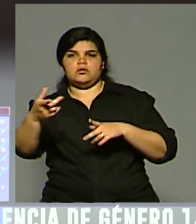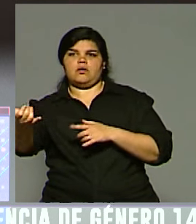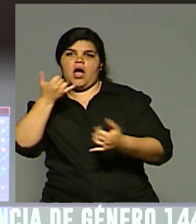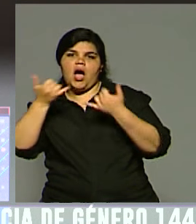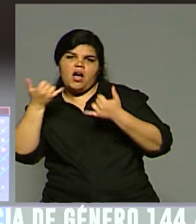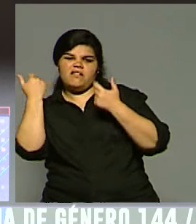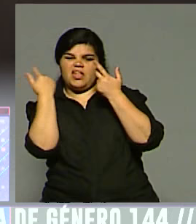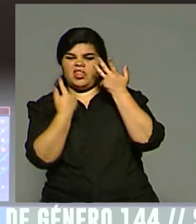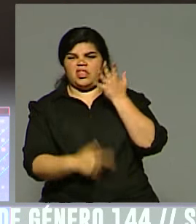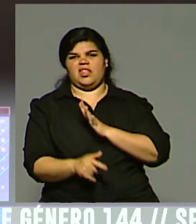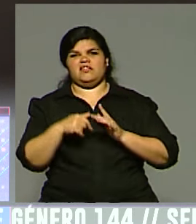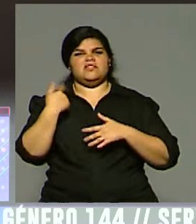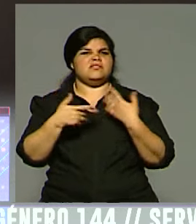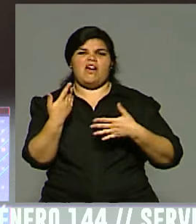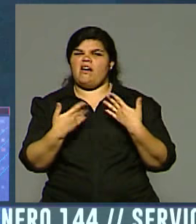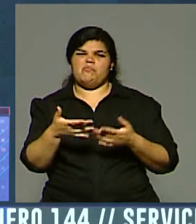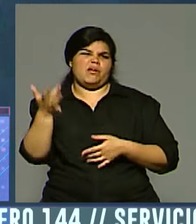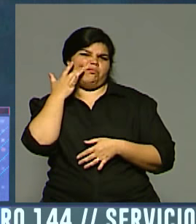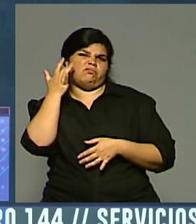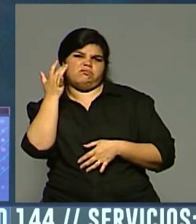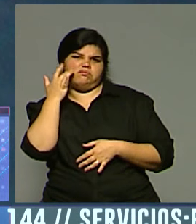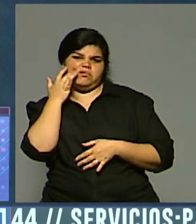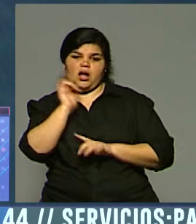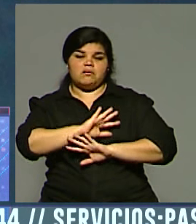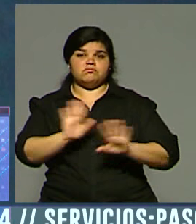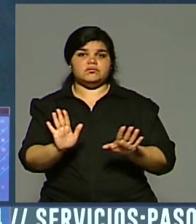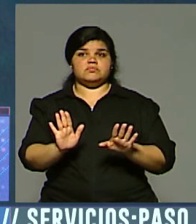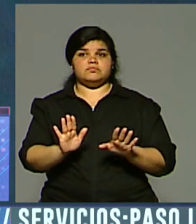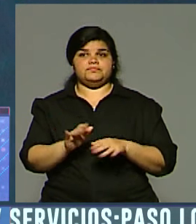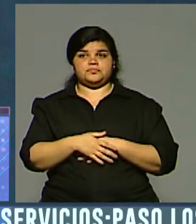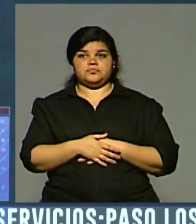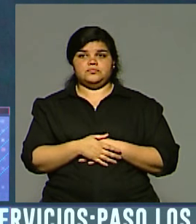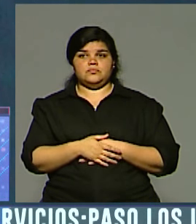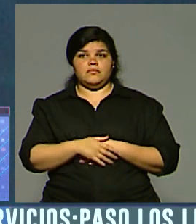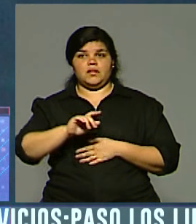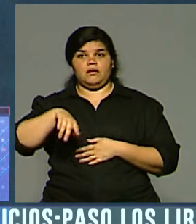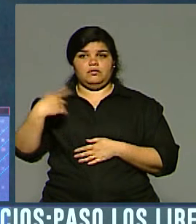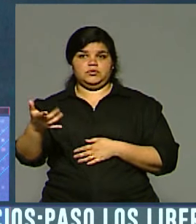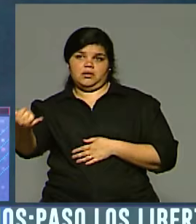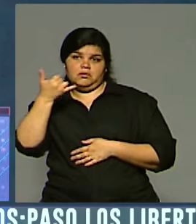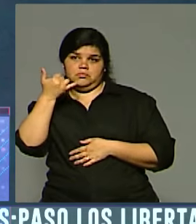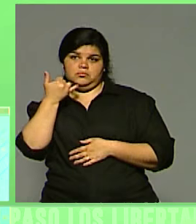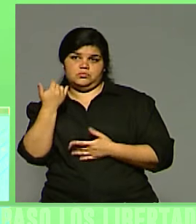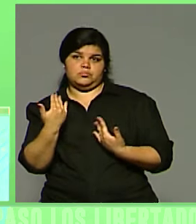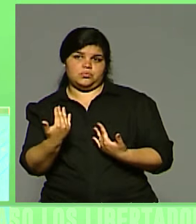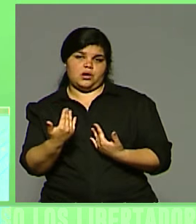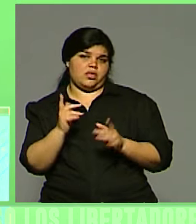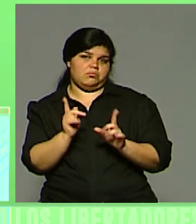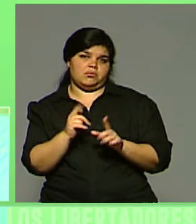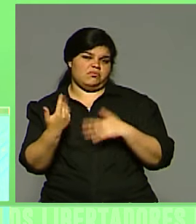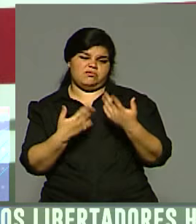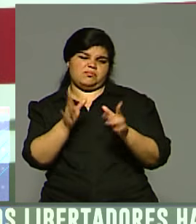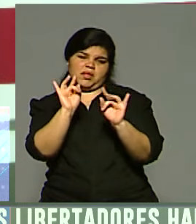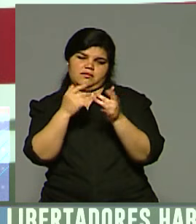que está más al lado tuyo. De última te cansaste, deshabilitas Telegram, pero de la otra manera te puedes seguir llamando por teléfono. Es un poco complicado. Uh-huh. Bueno,